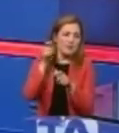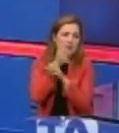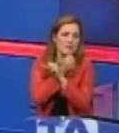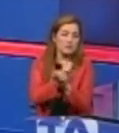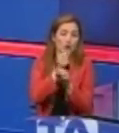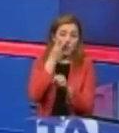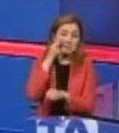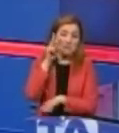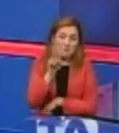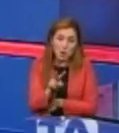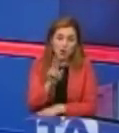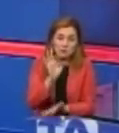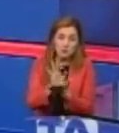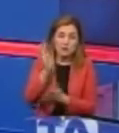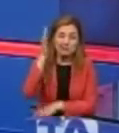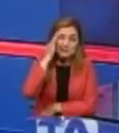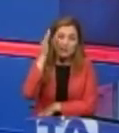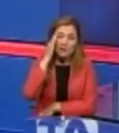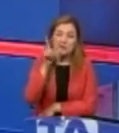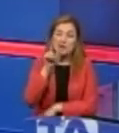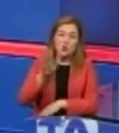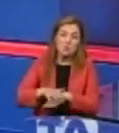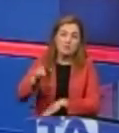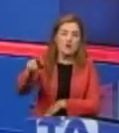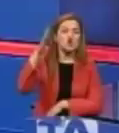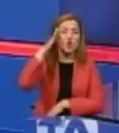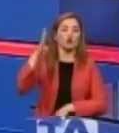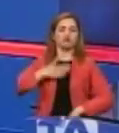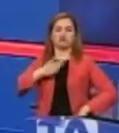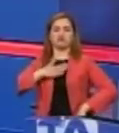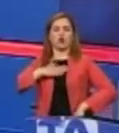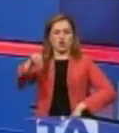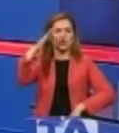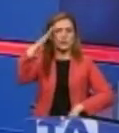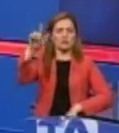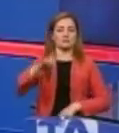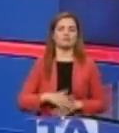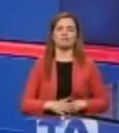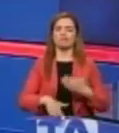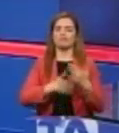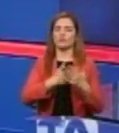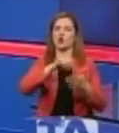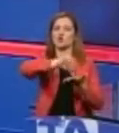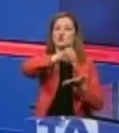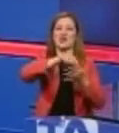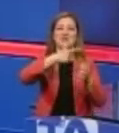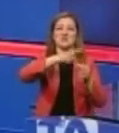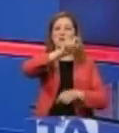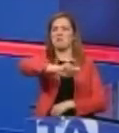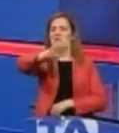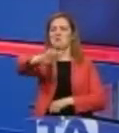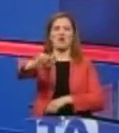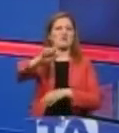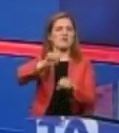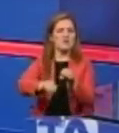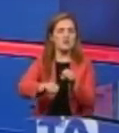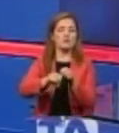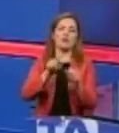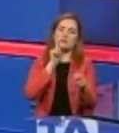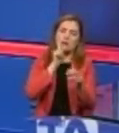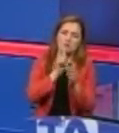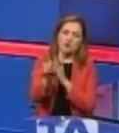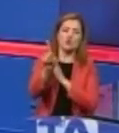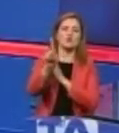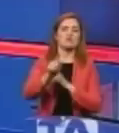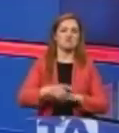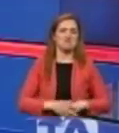que si usted vio algo, sabe quiénes son estos grafiteros que andan por toda la ciudad haciendo destrozos, pues ya sabe, tiene que